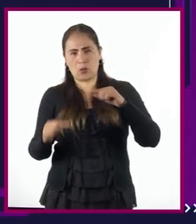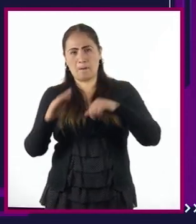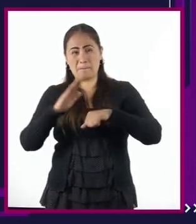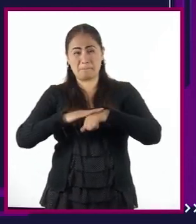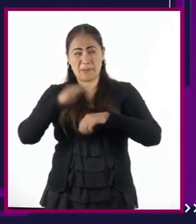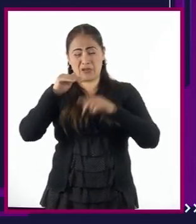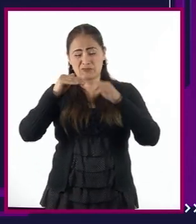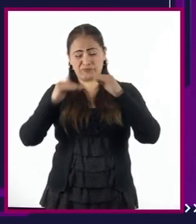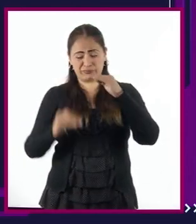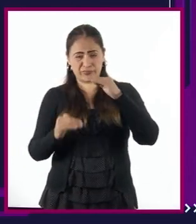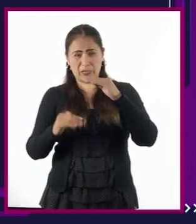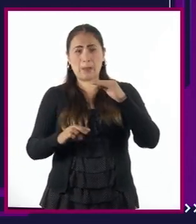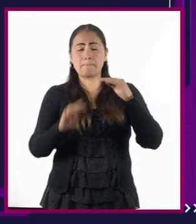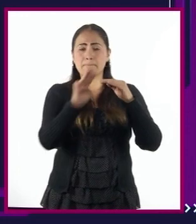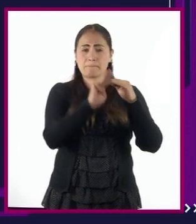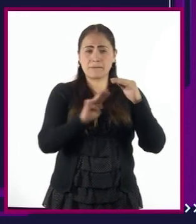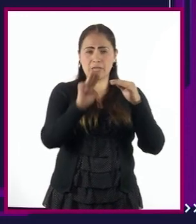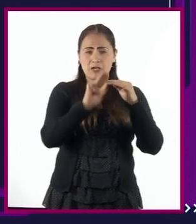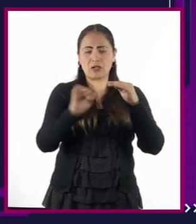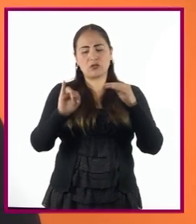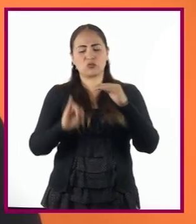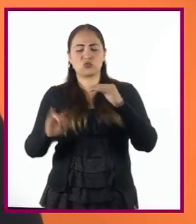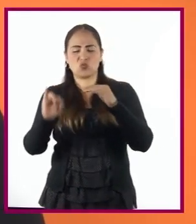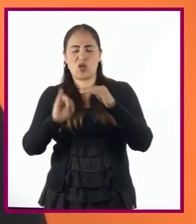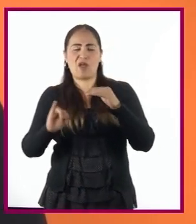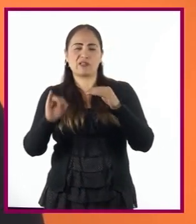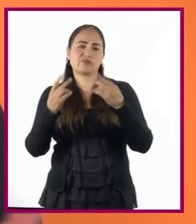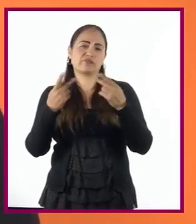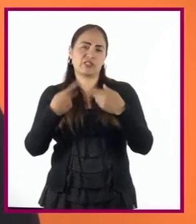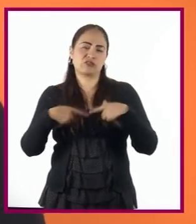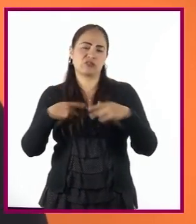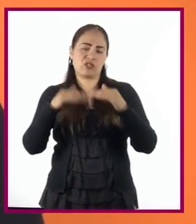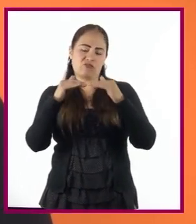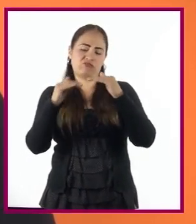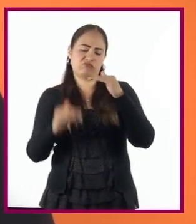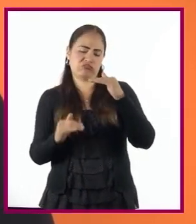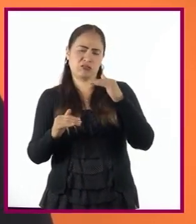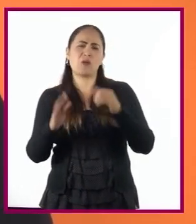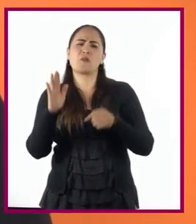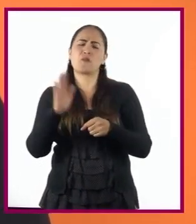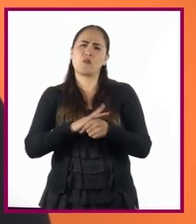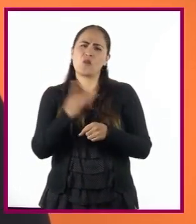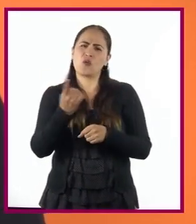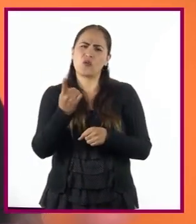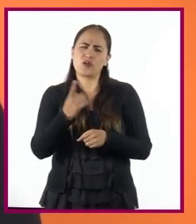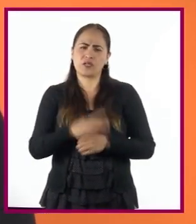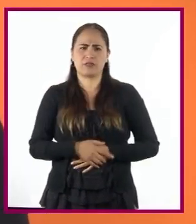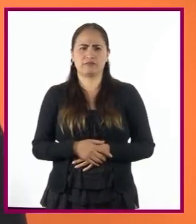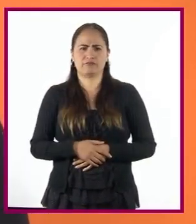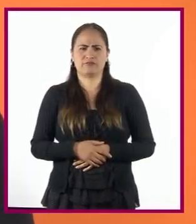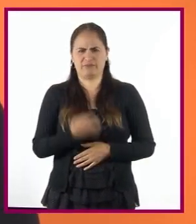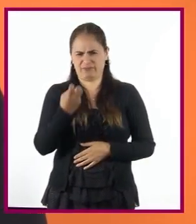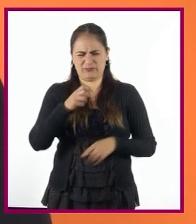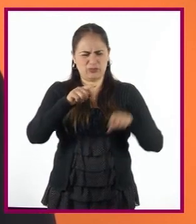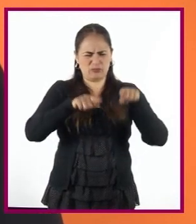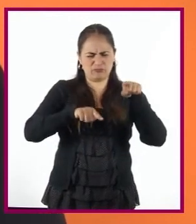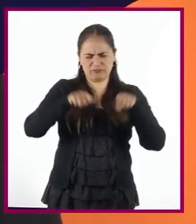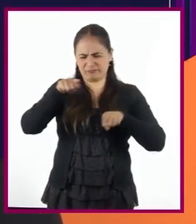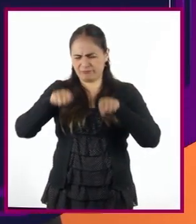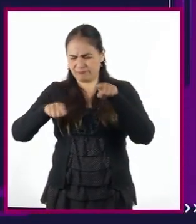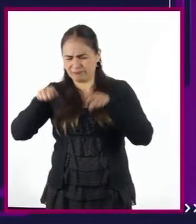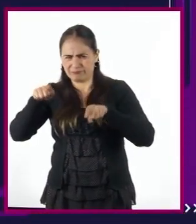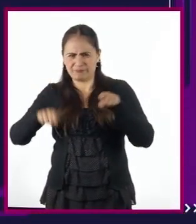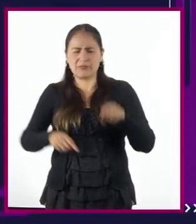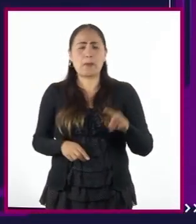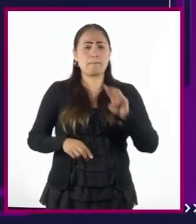asistencia fue del miércoles al jueves. ¿A qué piensan que se le puede atribuir esta variación?